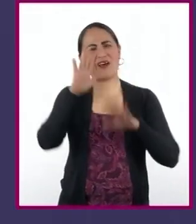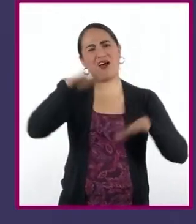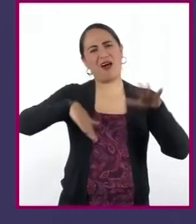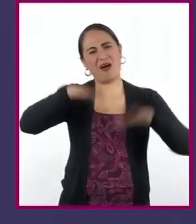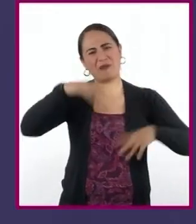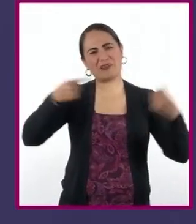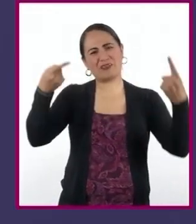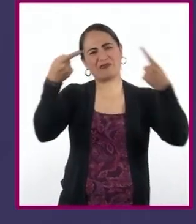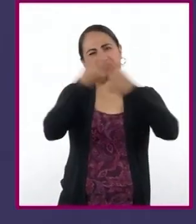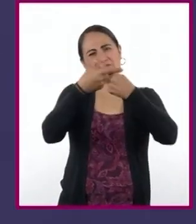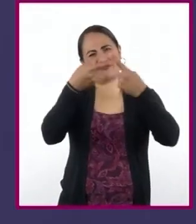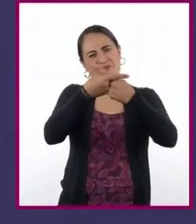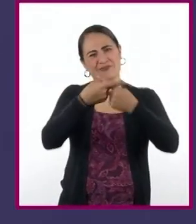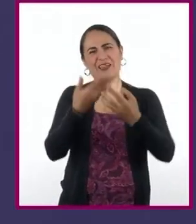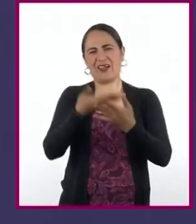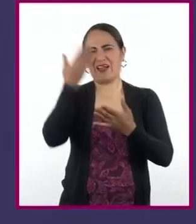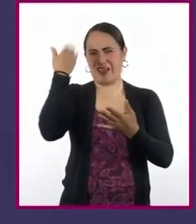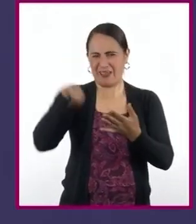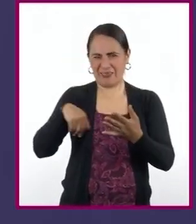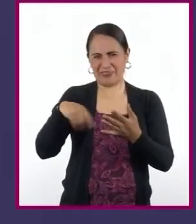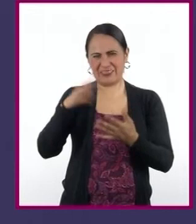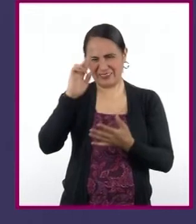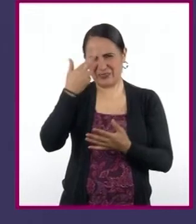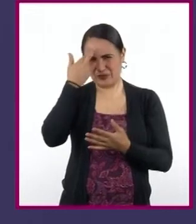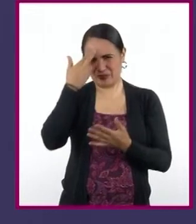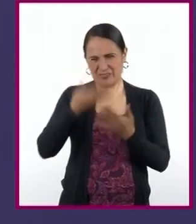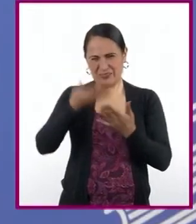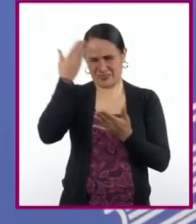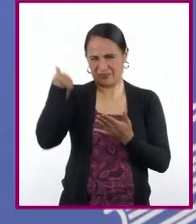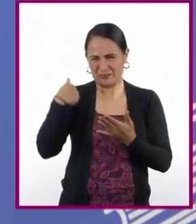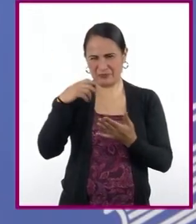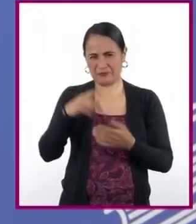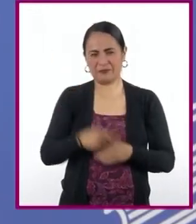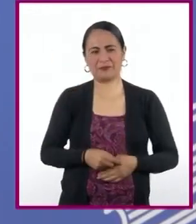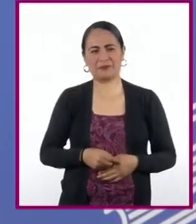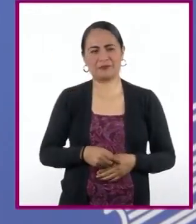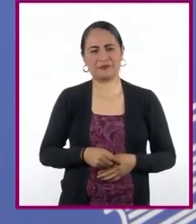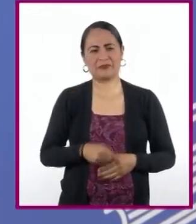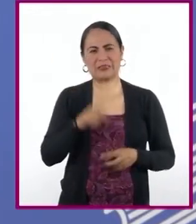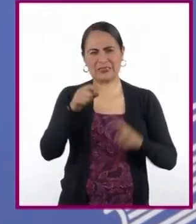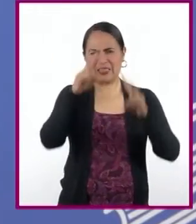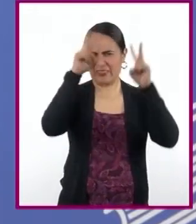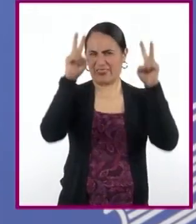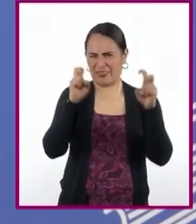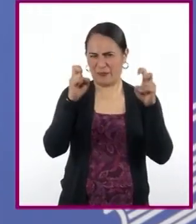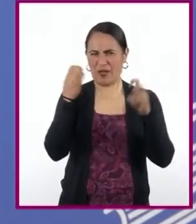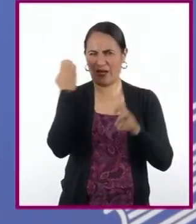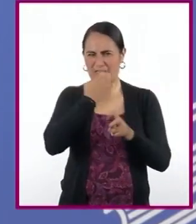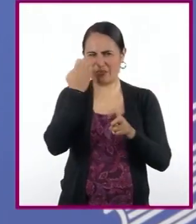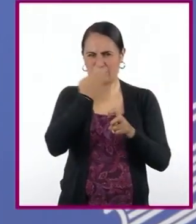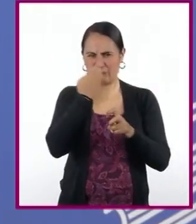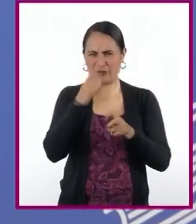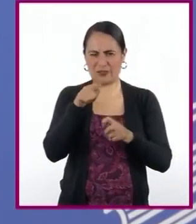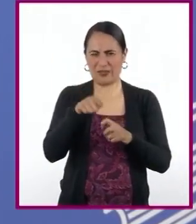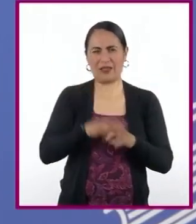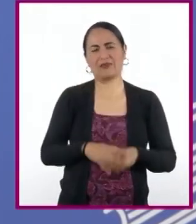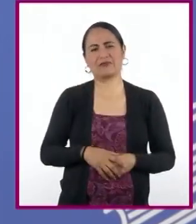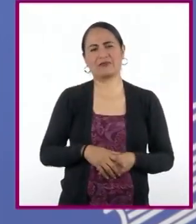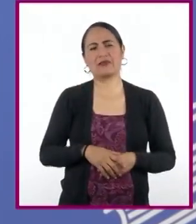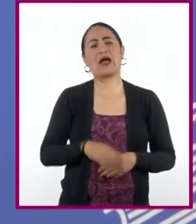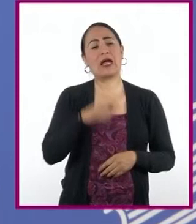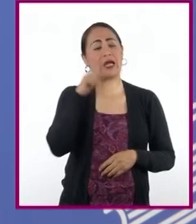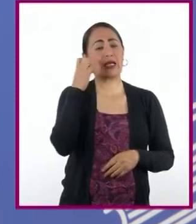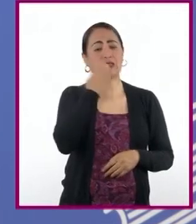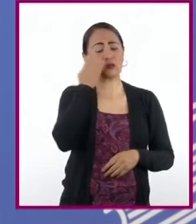la situación comunicativa anterior. ¿La recuerdan? Sí, la de un tema escolar. Habíamos dicho que la escuela es